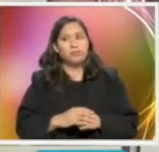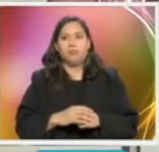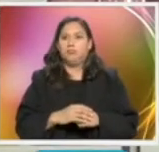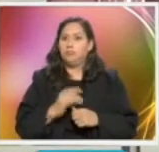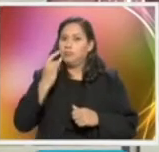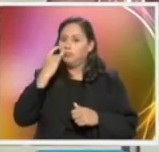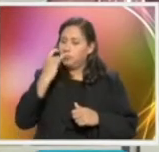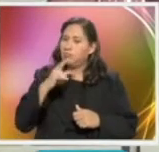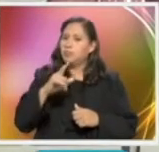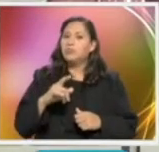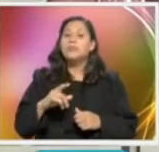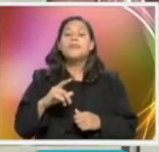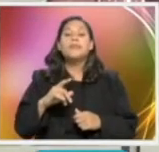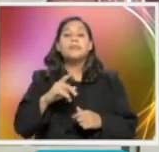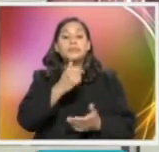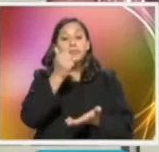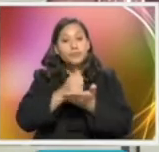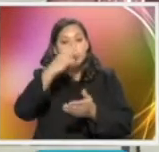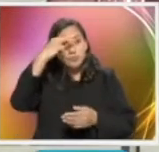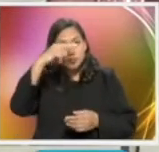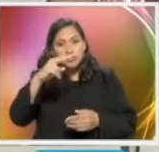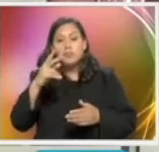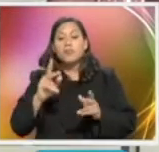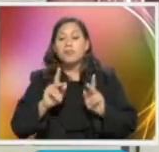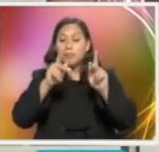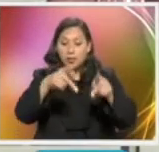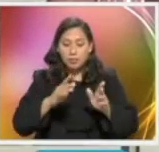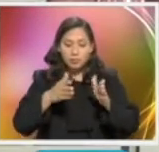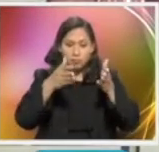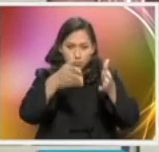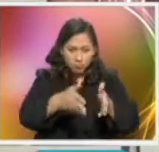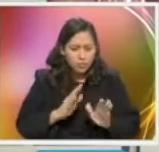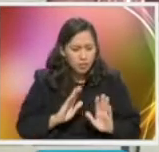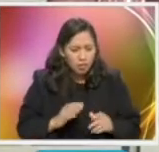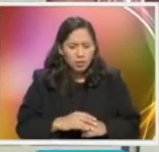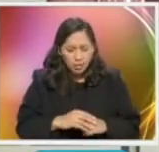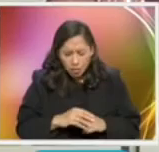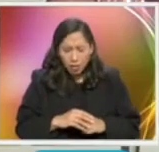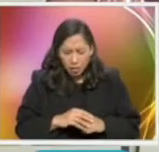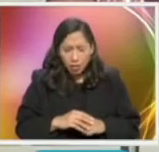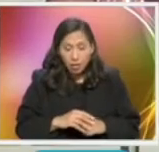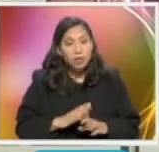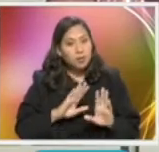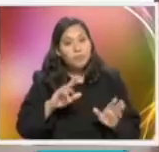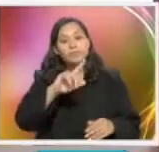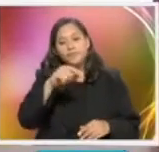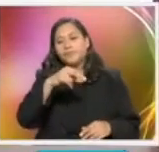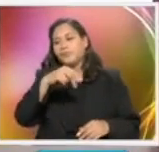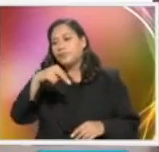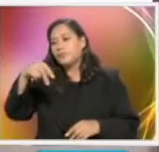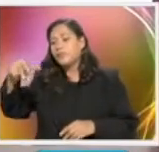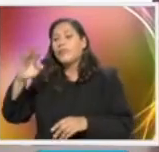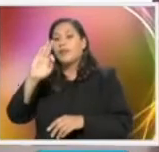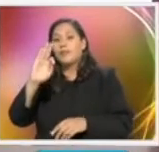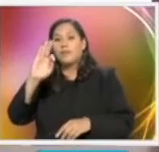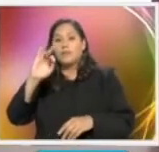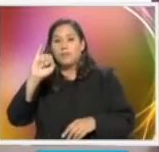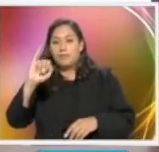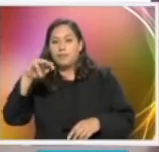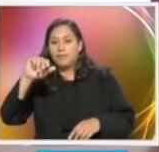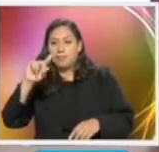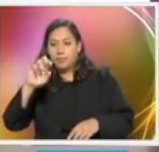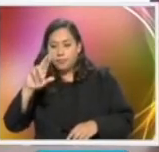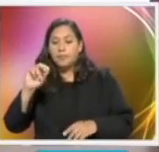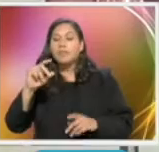definió a la Ciudad de México. Después de esa visita al Panteón, se viene aquí a la calle, que hoy es la calle de Francisco y Madero, en su